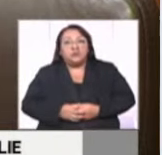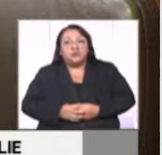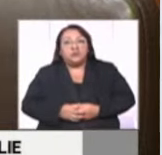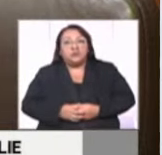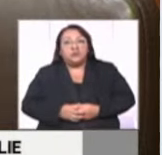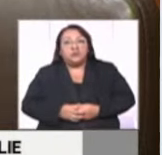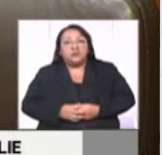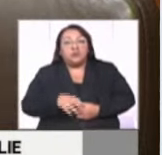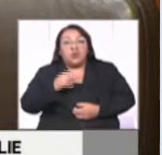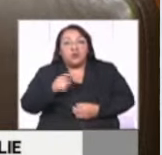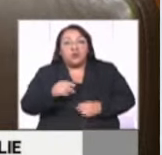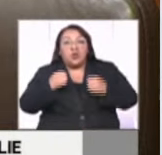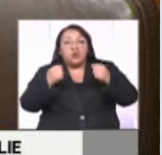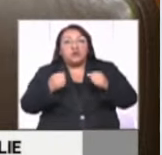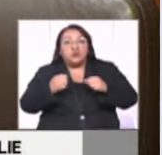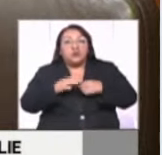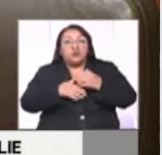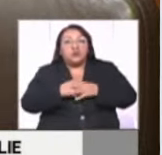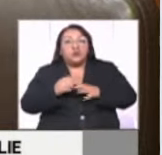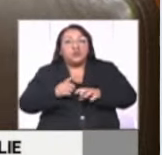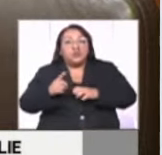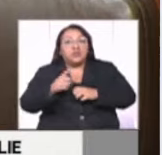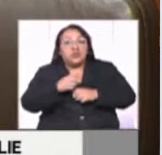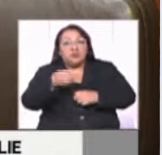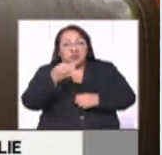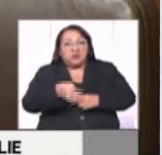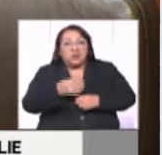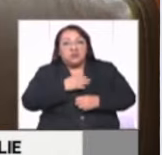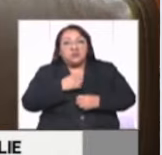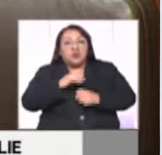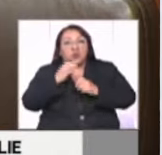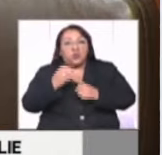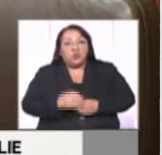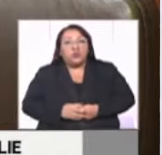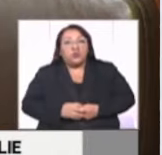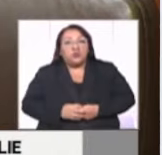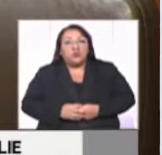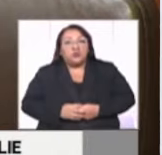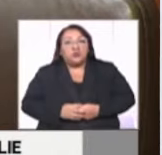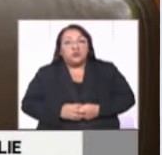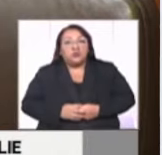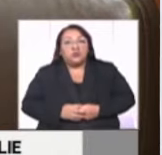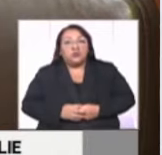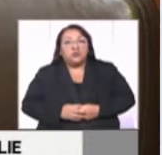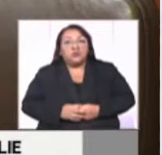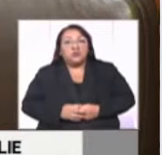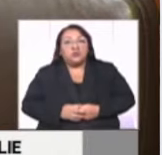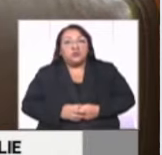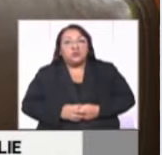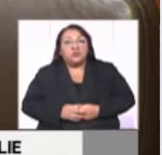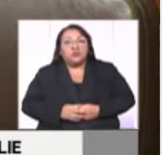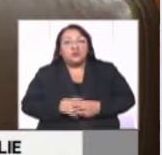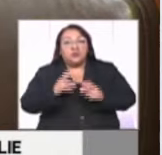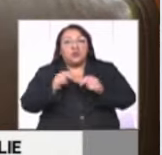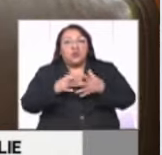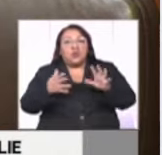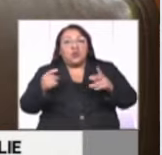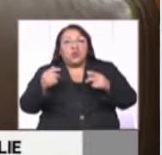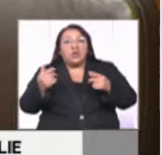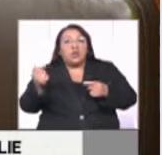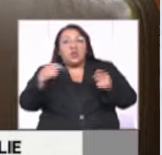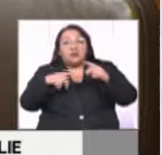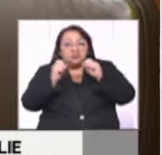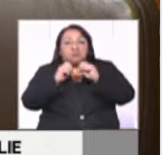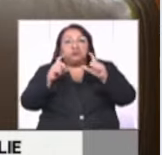Cusco, incluso el tema de una descentralización real del Ministerio de Cultura. No un Ministerio de Cultura, no es cierto, que aparezca de cuando en cuando para